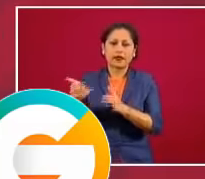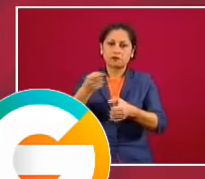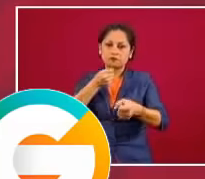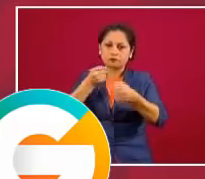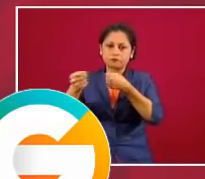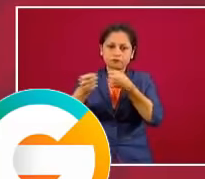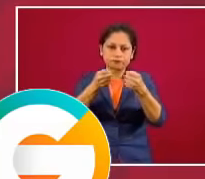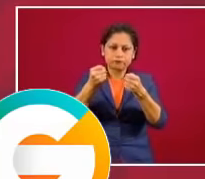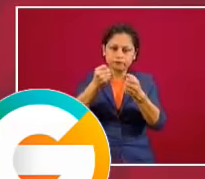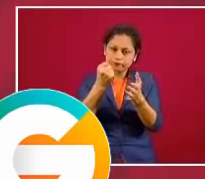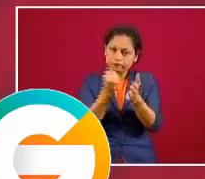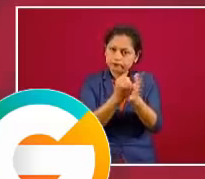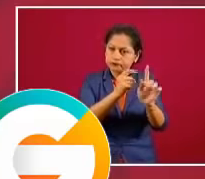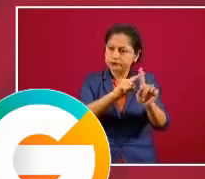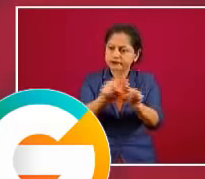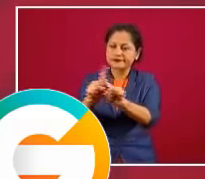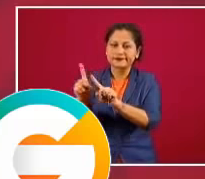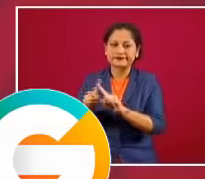que